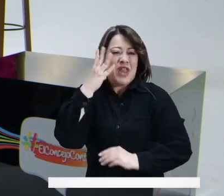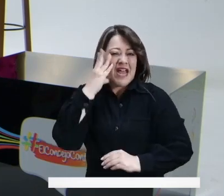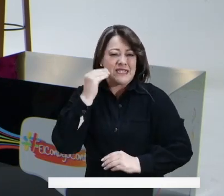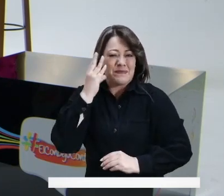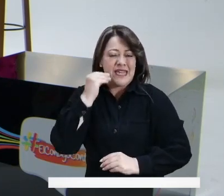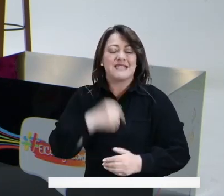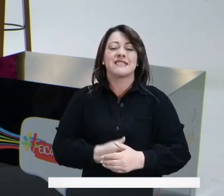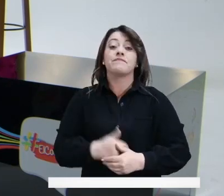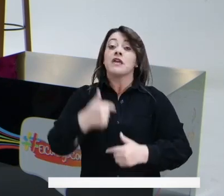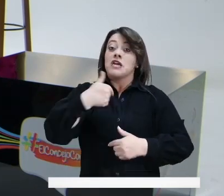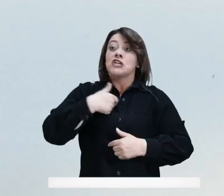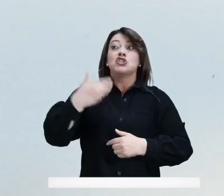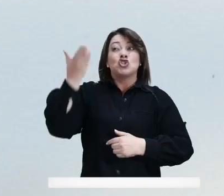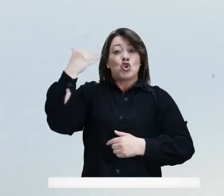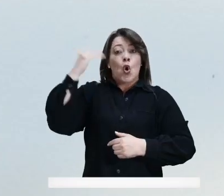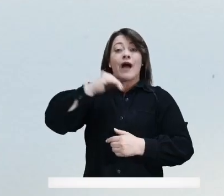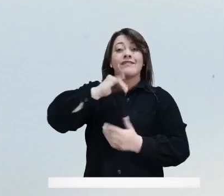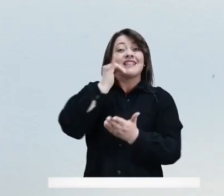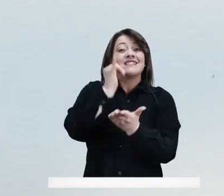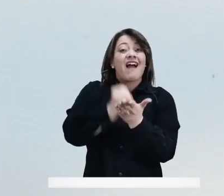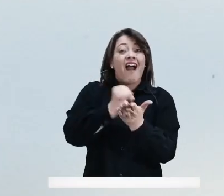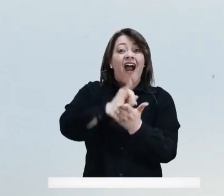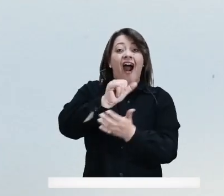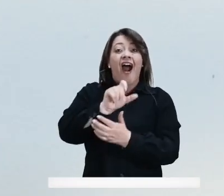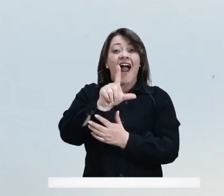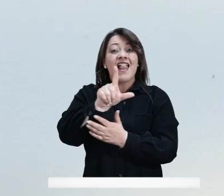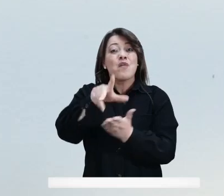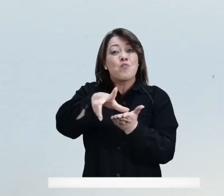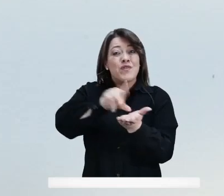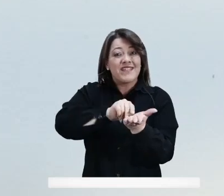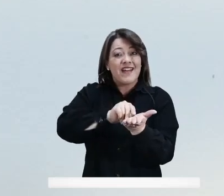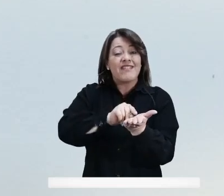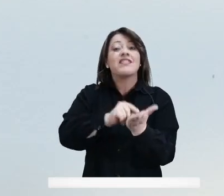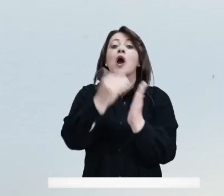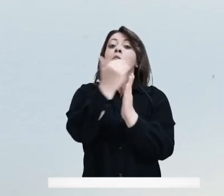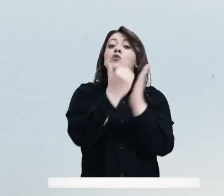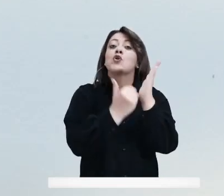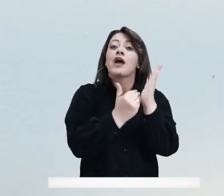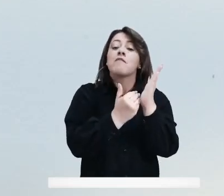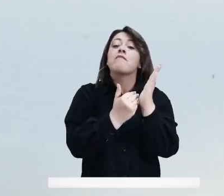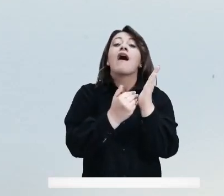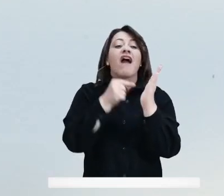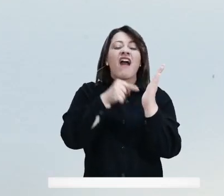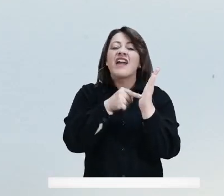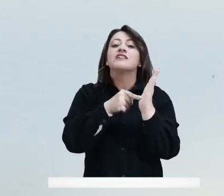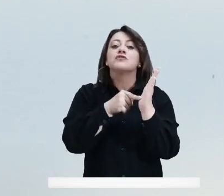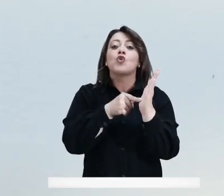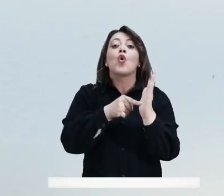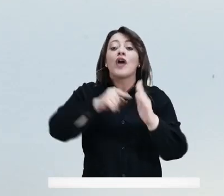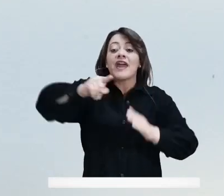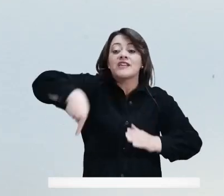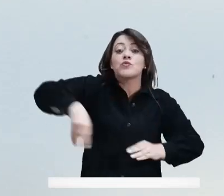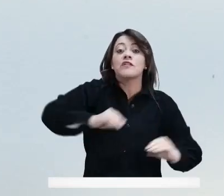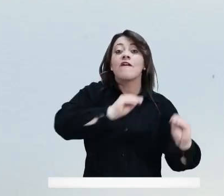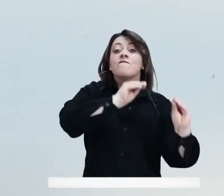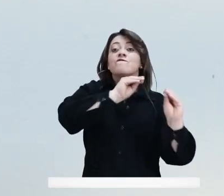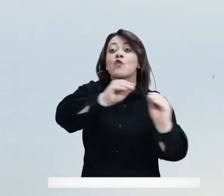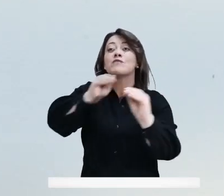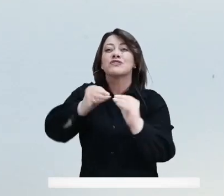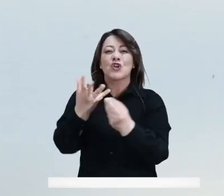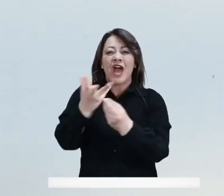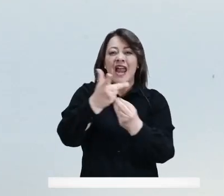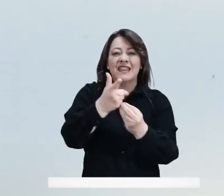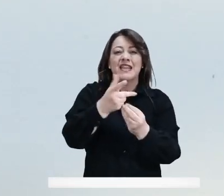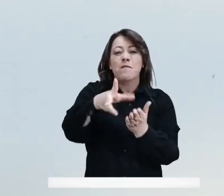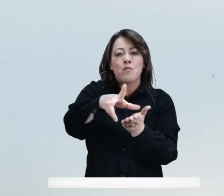Nosotros, cuando tuvimos la oportunidad de estar en la JAL de Puente Aranda, Mandy, allá había un programa que se llamaba la FAPA, que era la Escuela de Formación Artística de Puente